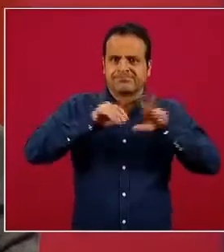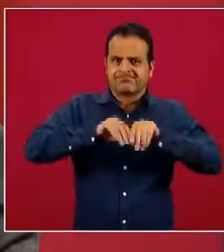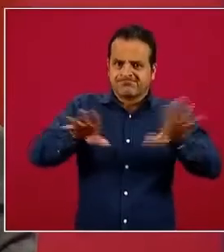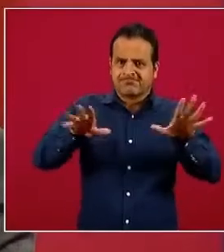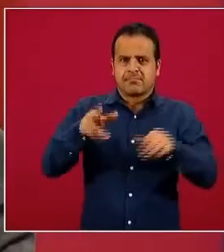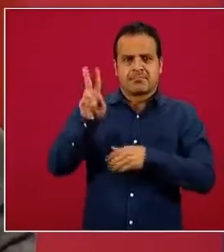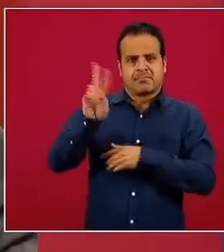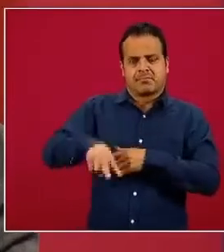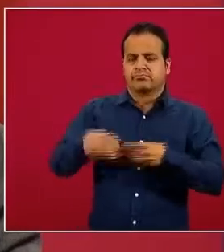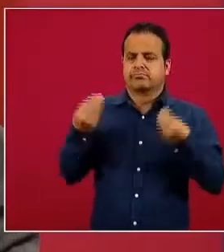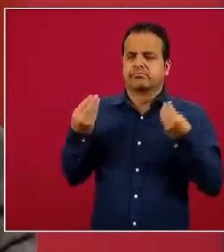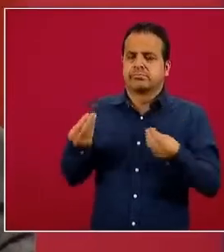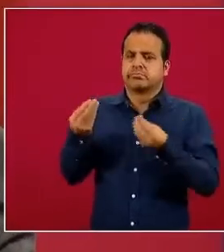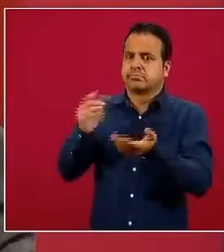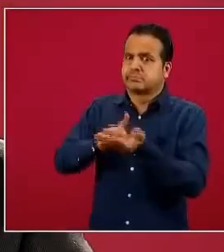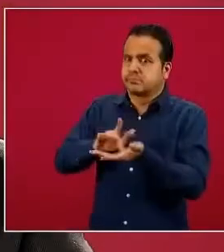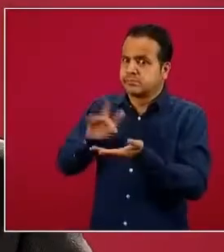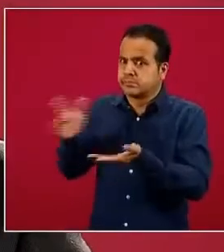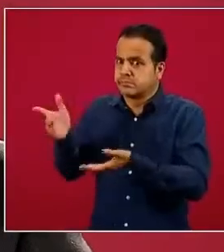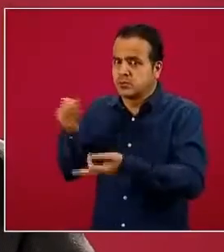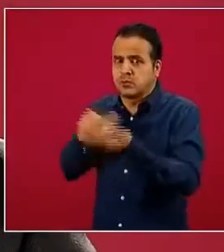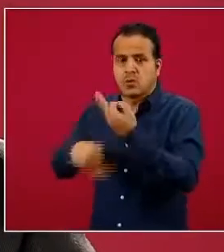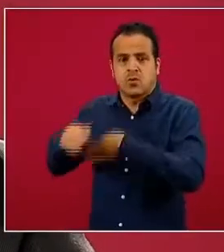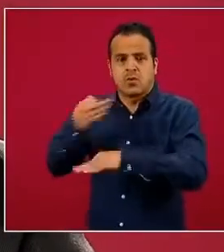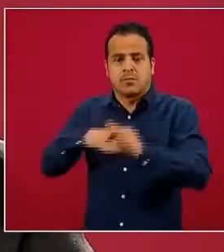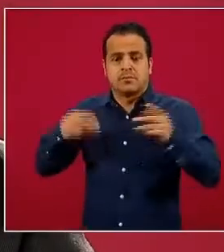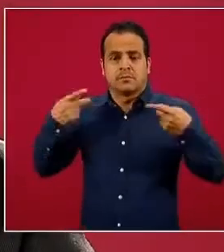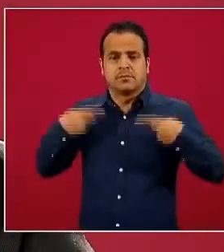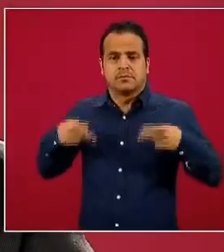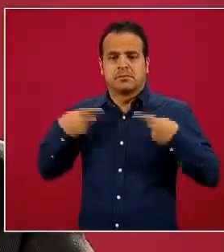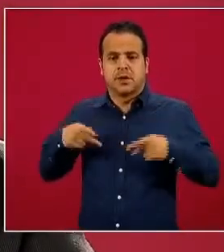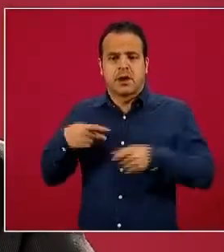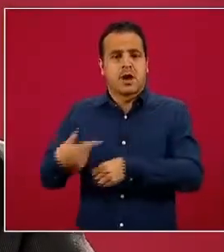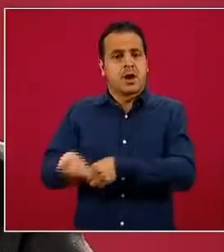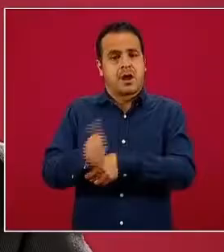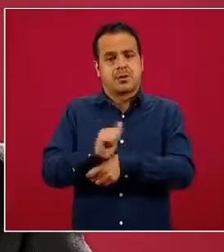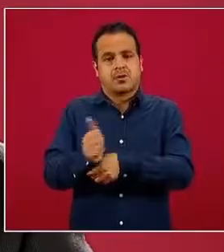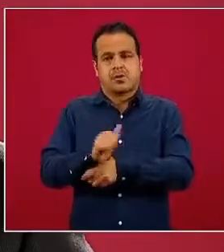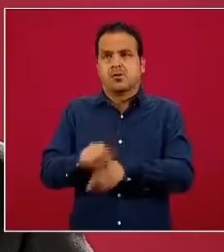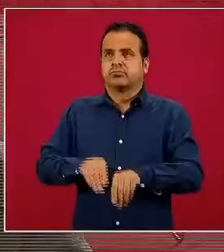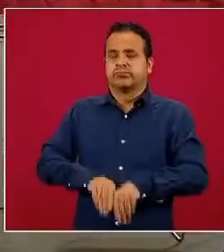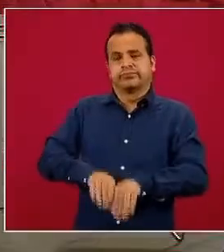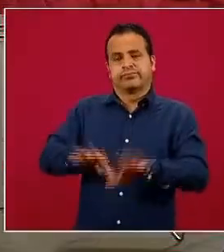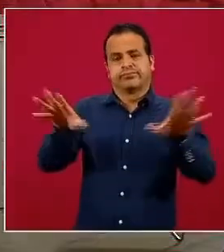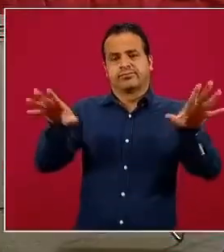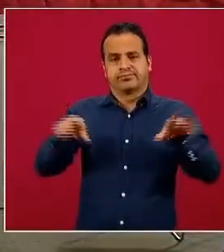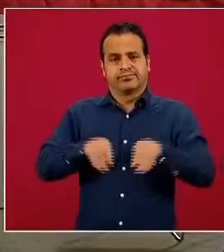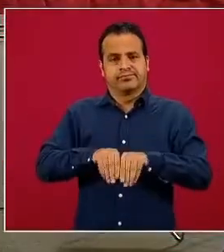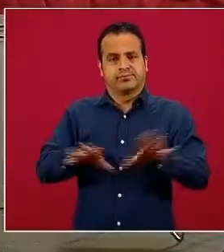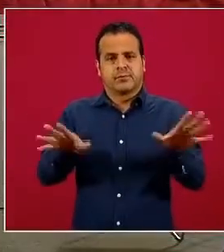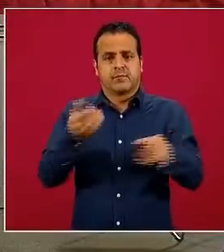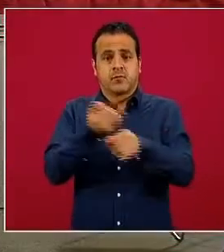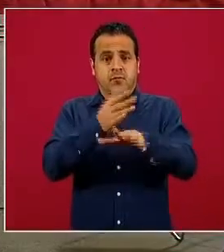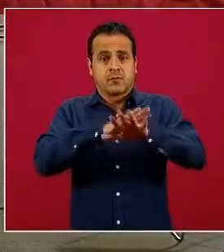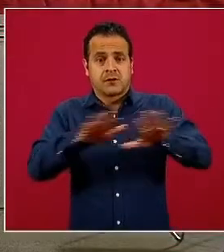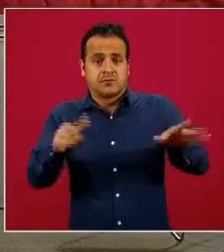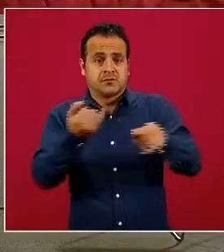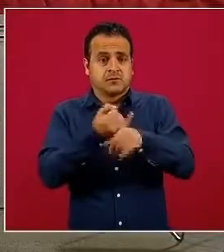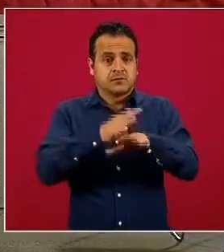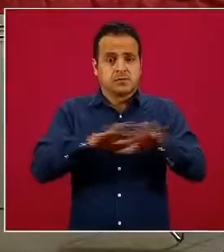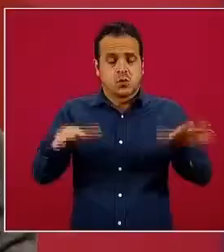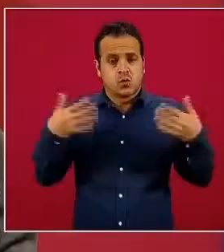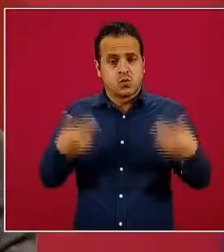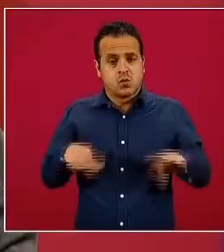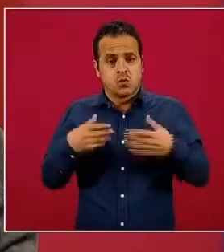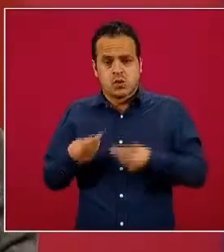agradecerles a todas y todos ellos, todos los miembros de la comunidad artística y cultural de México, que han estado muy activos